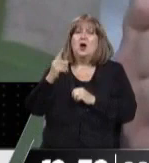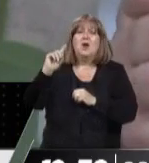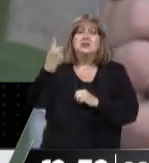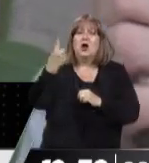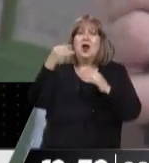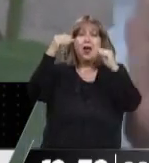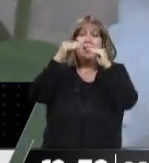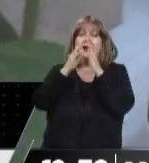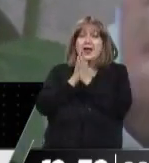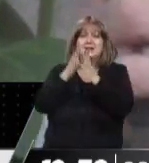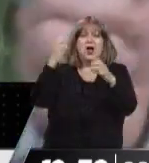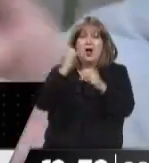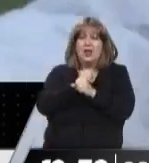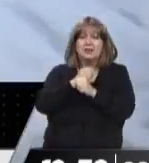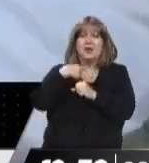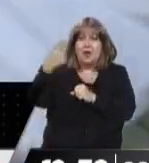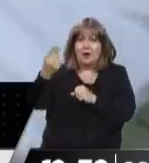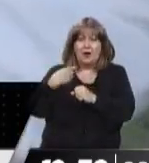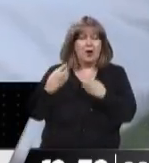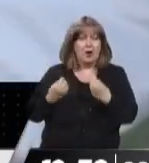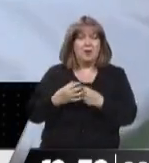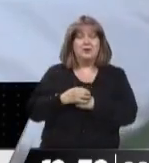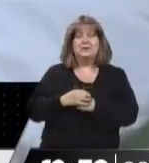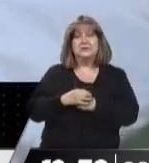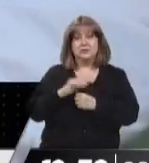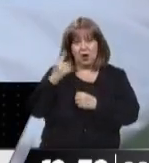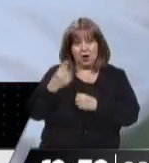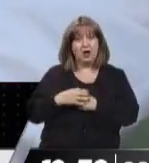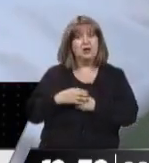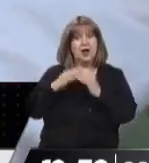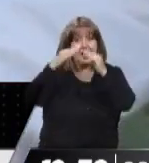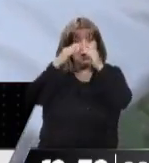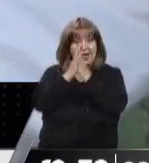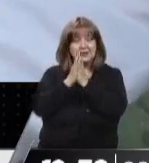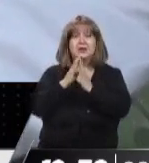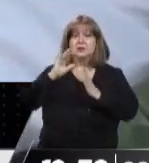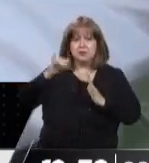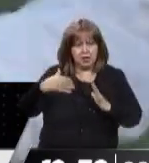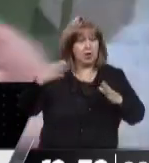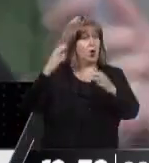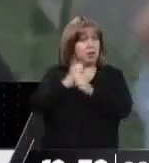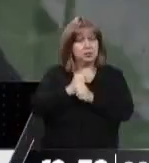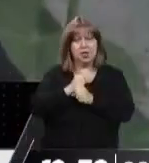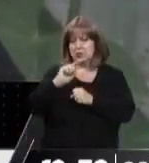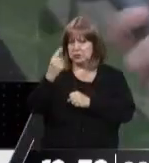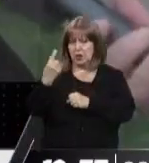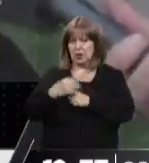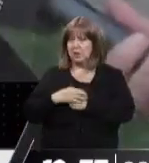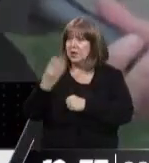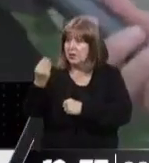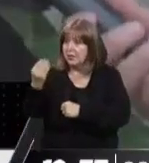a la iglesia y se toma el micro sola con 107 años? No, me muero. Sí, ella va, todavía se maneja sola en el colectivo. ¿No te da